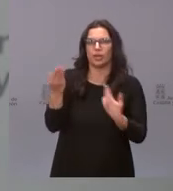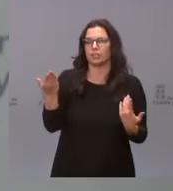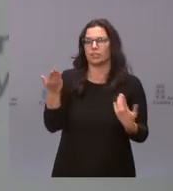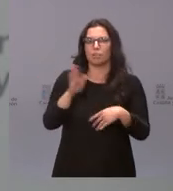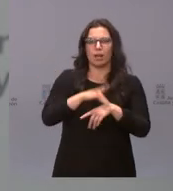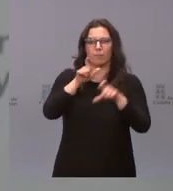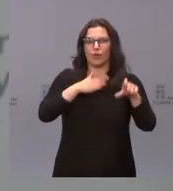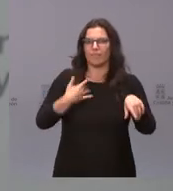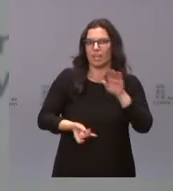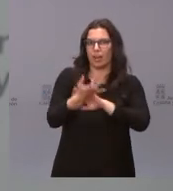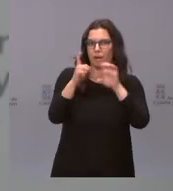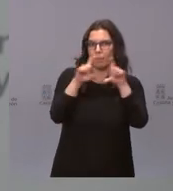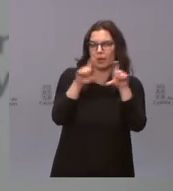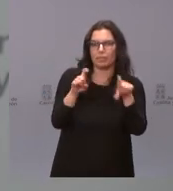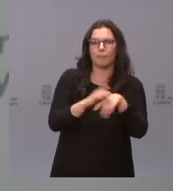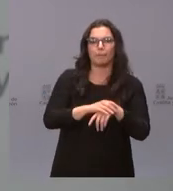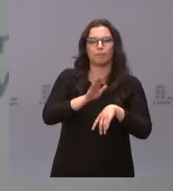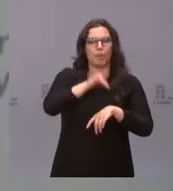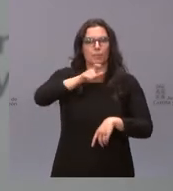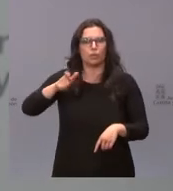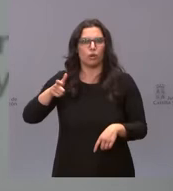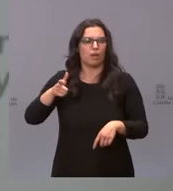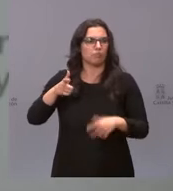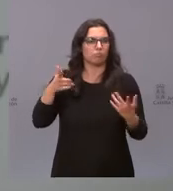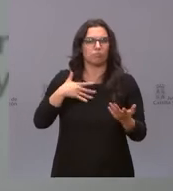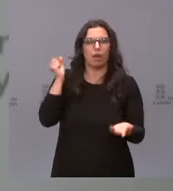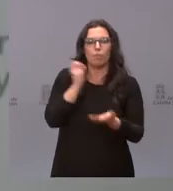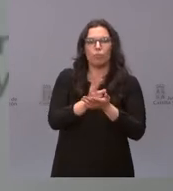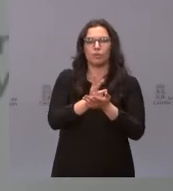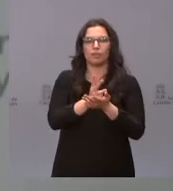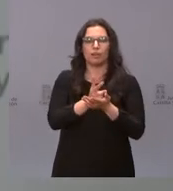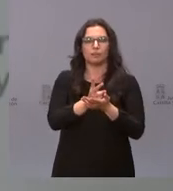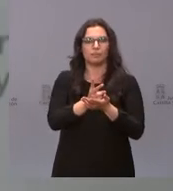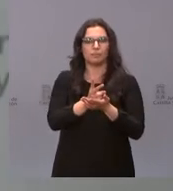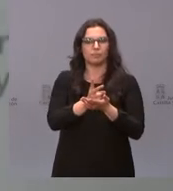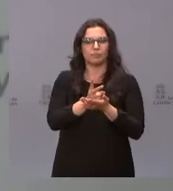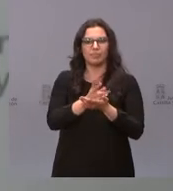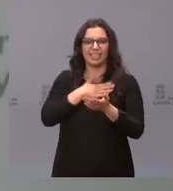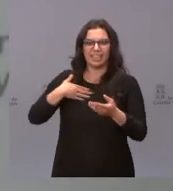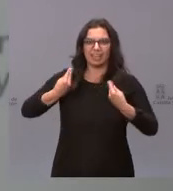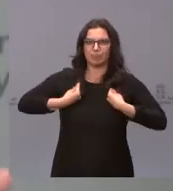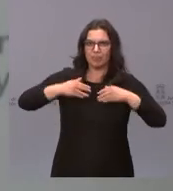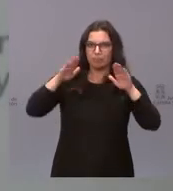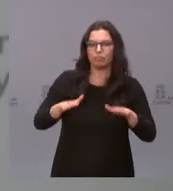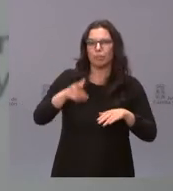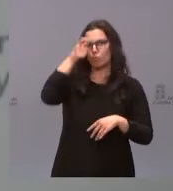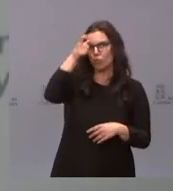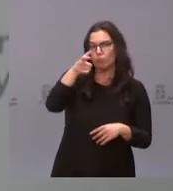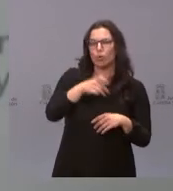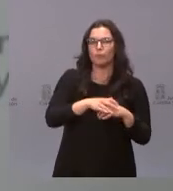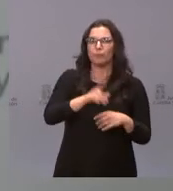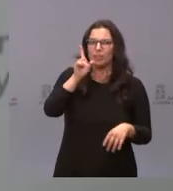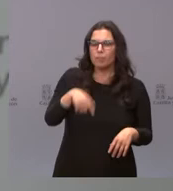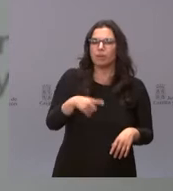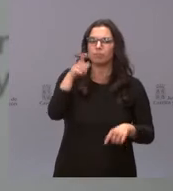emprendedores estamos hablando de personas que apuestan por el mundo rural estamos hablando de personas también que